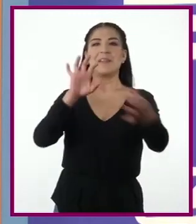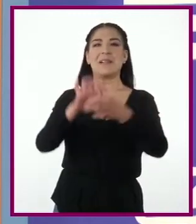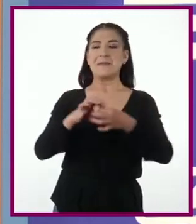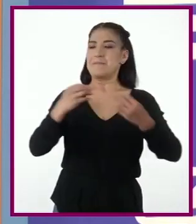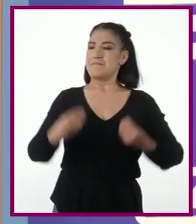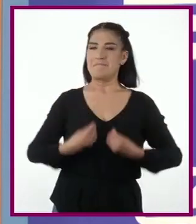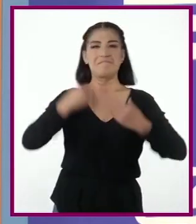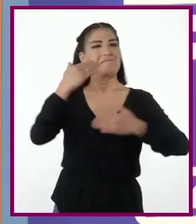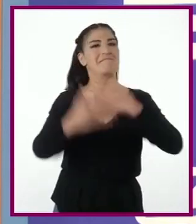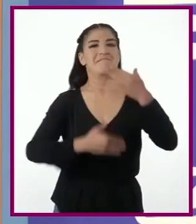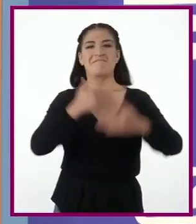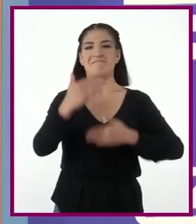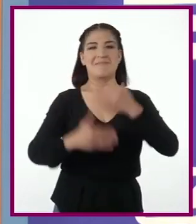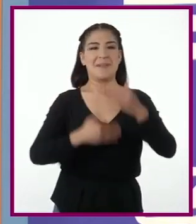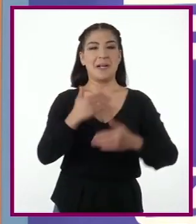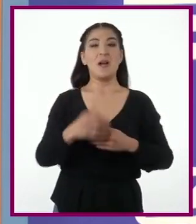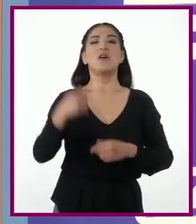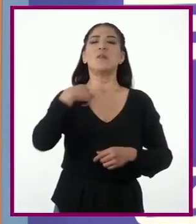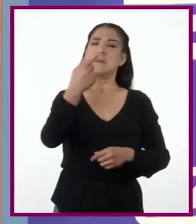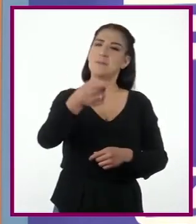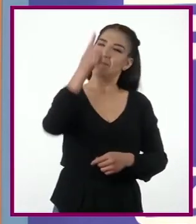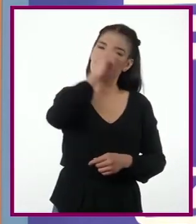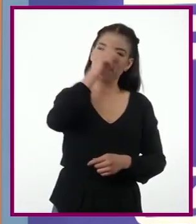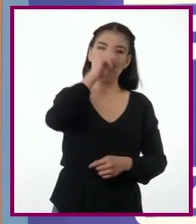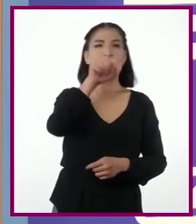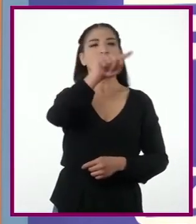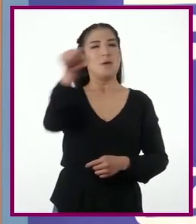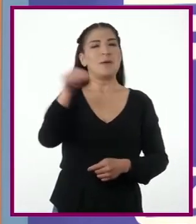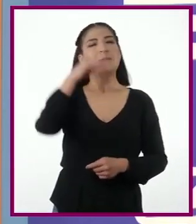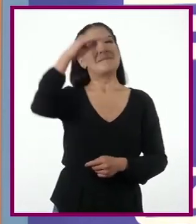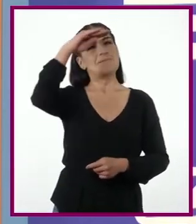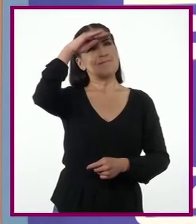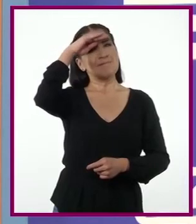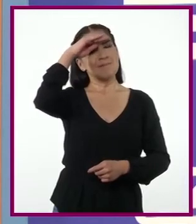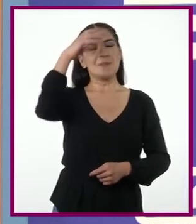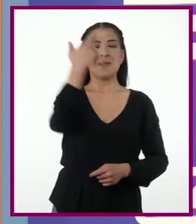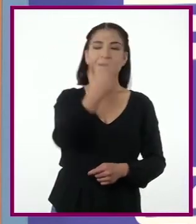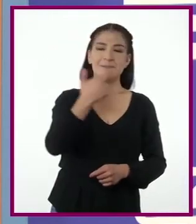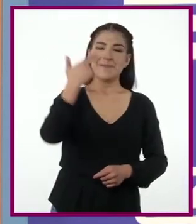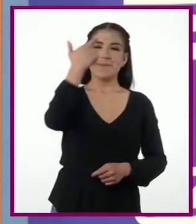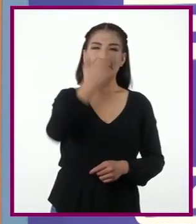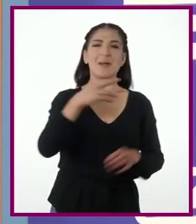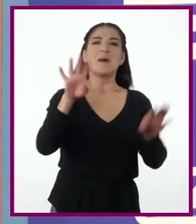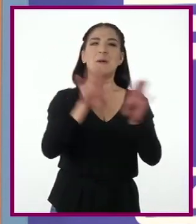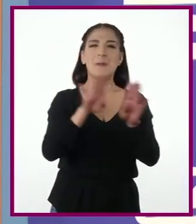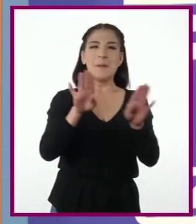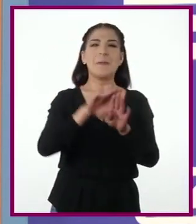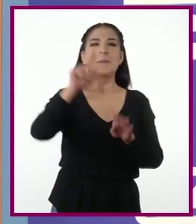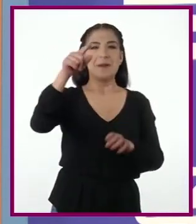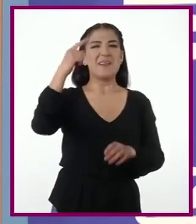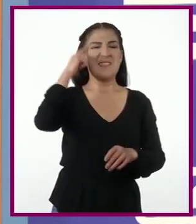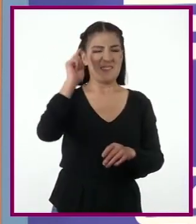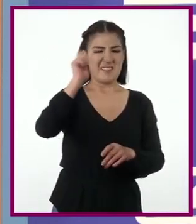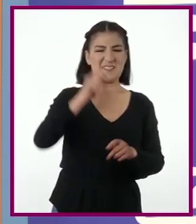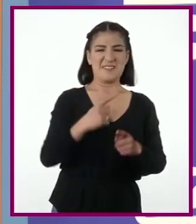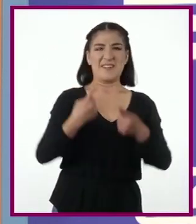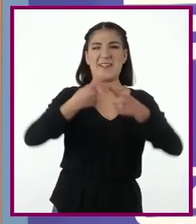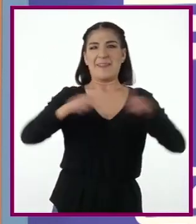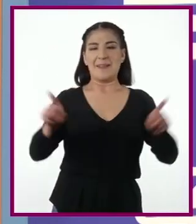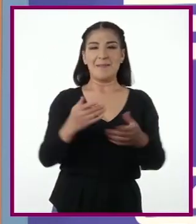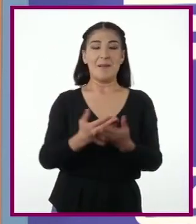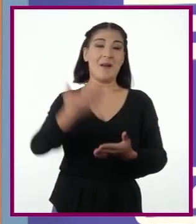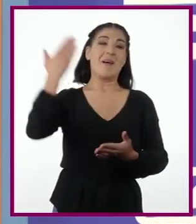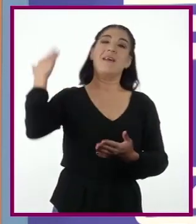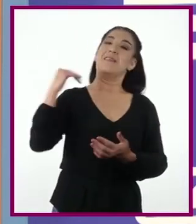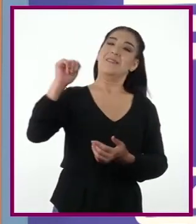vida cotidiana. Les sugiero que reflexionen reconociendo qué semejanzas y diferencias